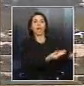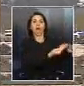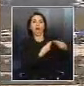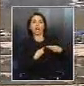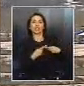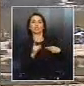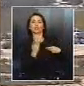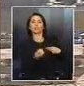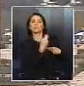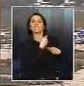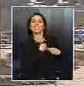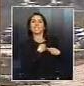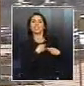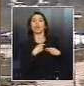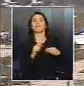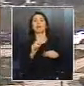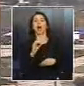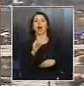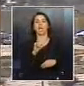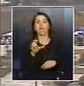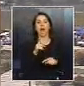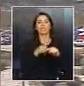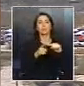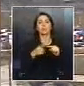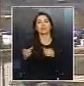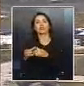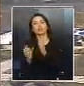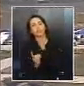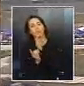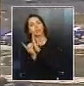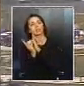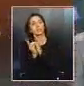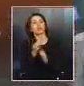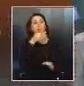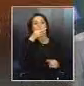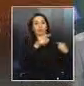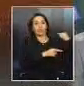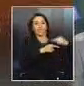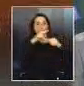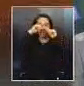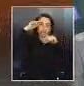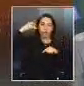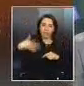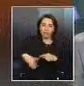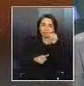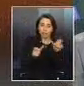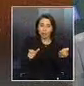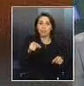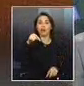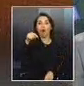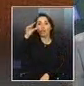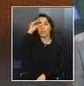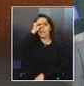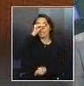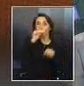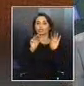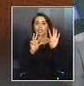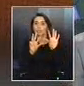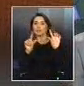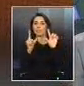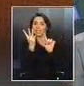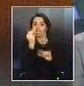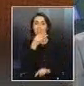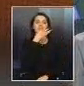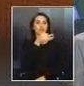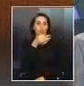clase medias y emergentes todos los detalles más las historias de esfuerzo de estas personas se las vamos estar contando por supuesto esta noche a las 9 en tel3